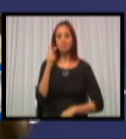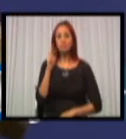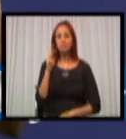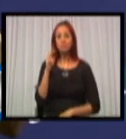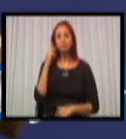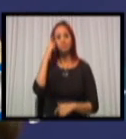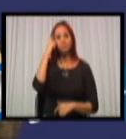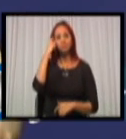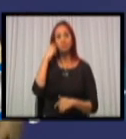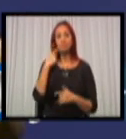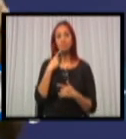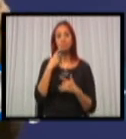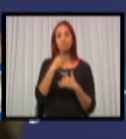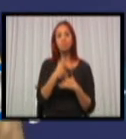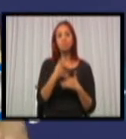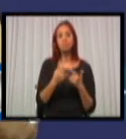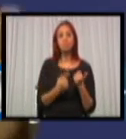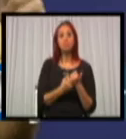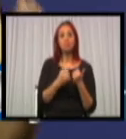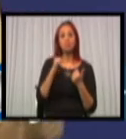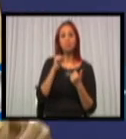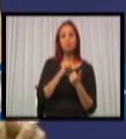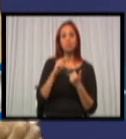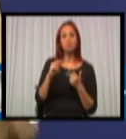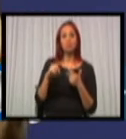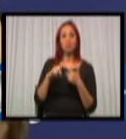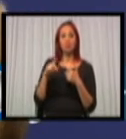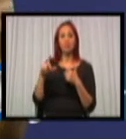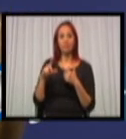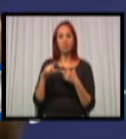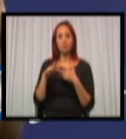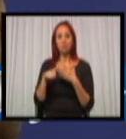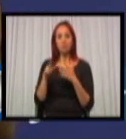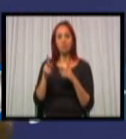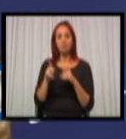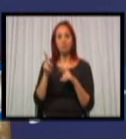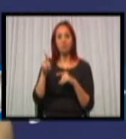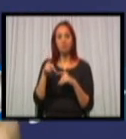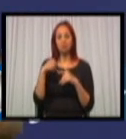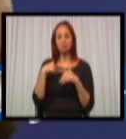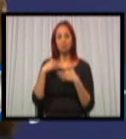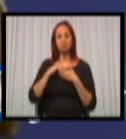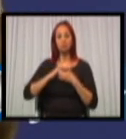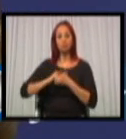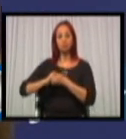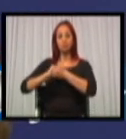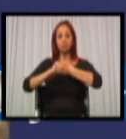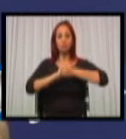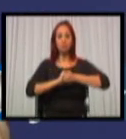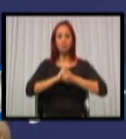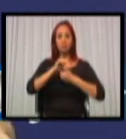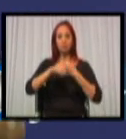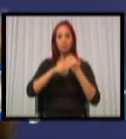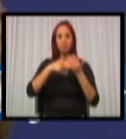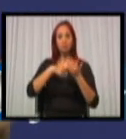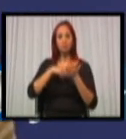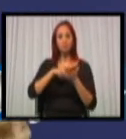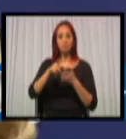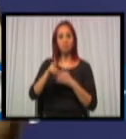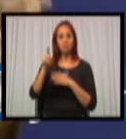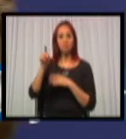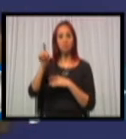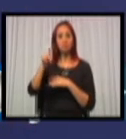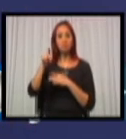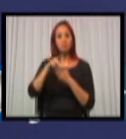Desmonte, de Jesús María, de San Mateo, de Labrador, todos tenemos que ser solidarios, todos tenemos que pagar impuestos. Esos